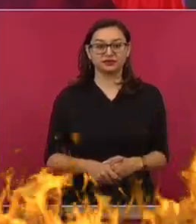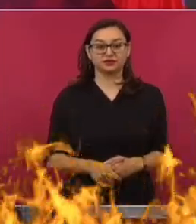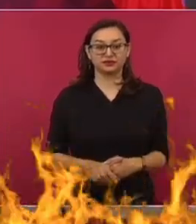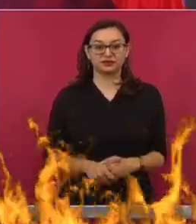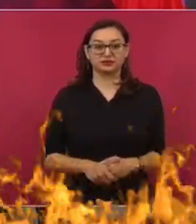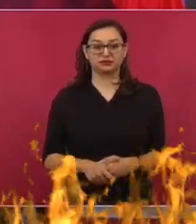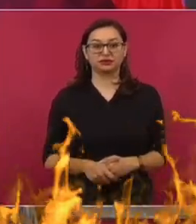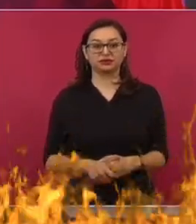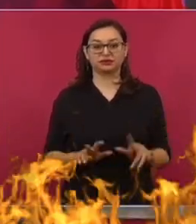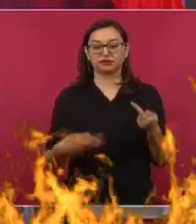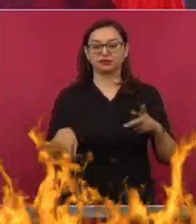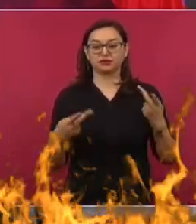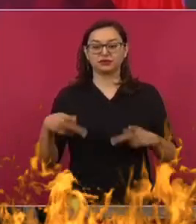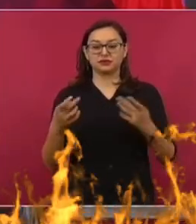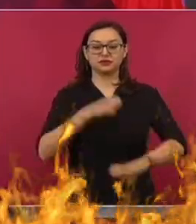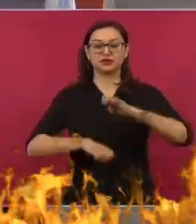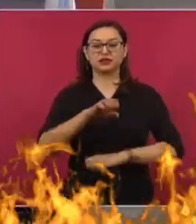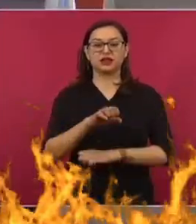Inmuebles Abel.